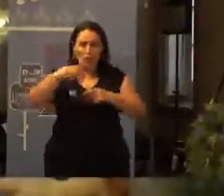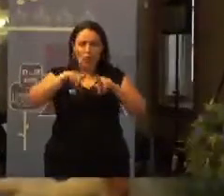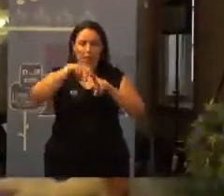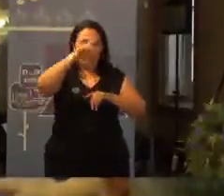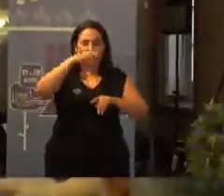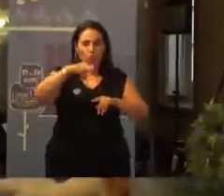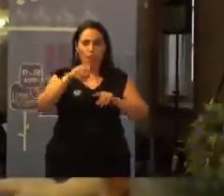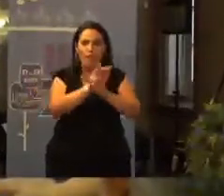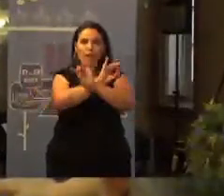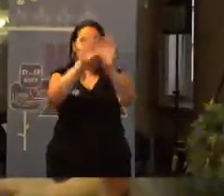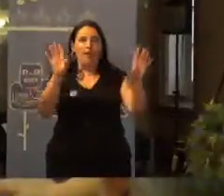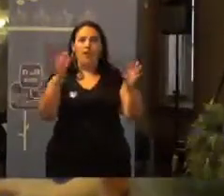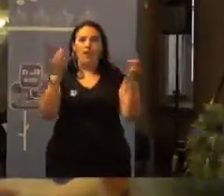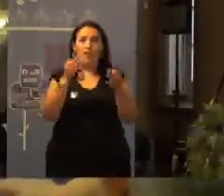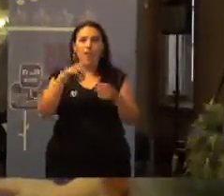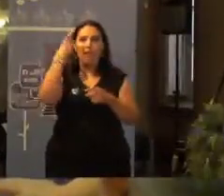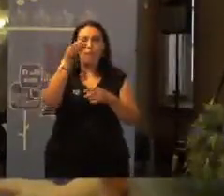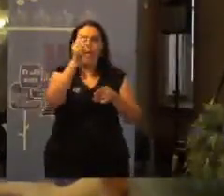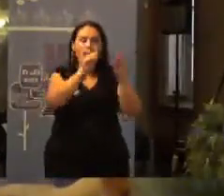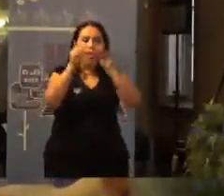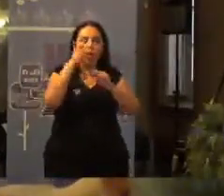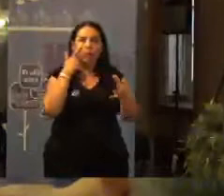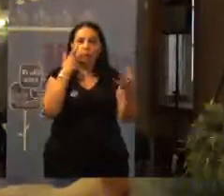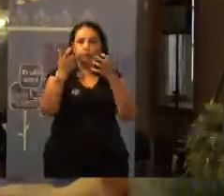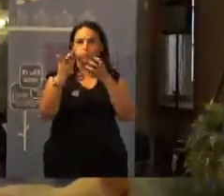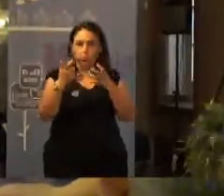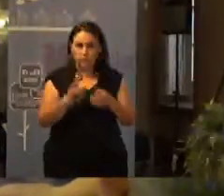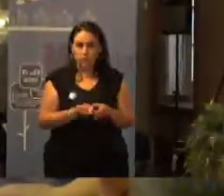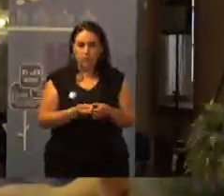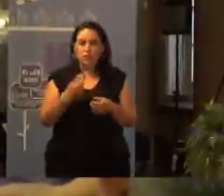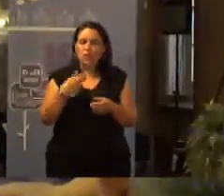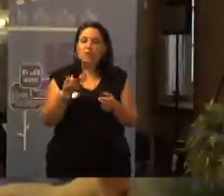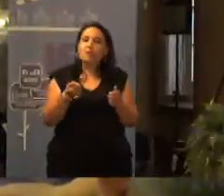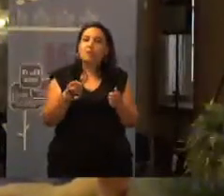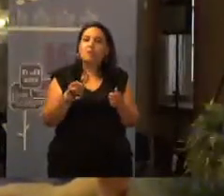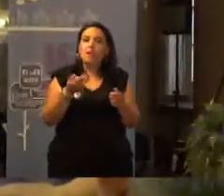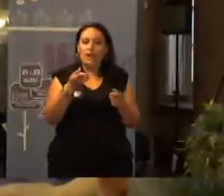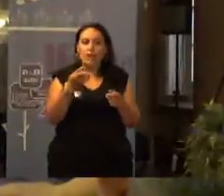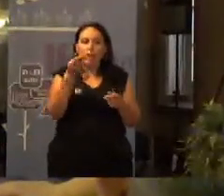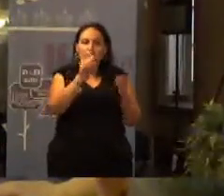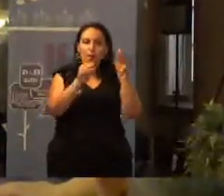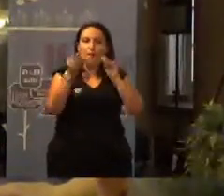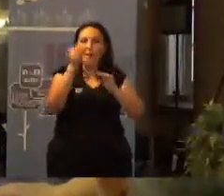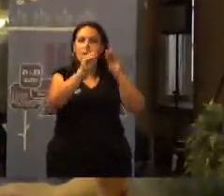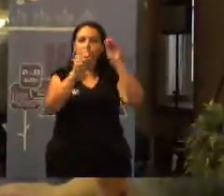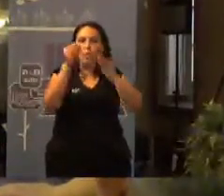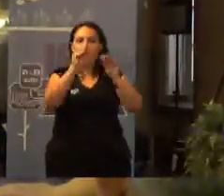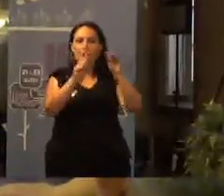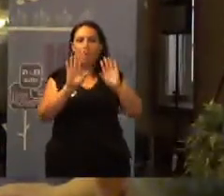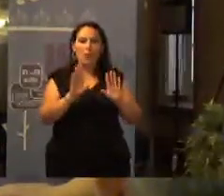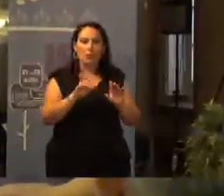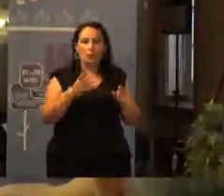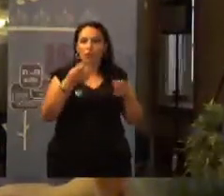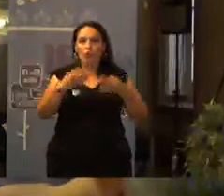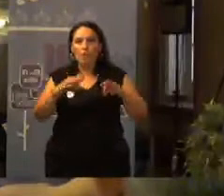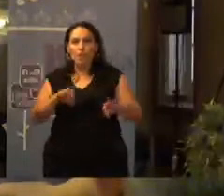meterlle cromática, podes empezar a meterlle todo o que queiras, e entón empezan a salir os matices. Pero realmente un dibuixo é en branco